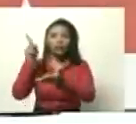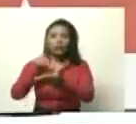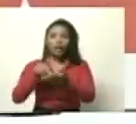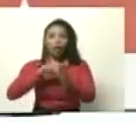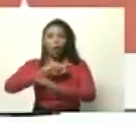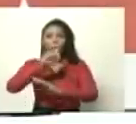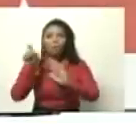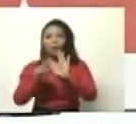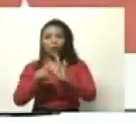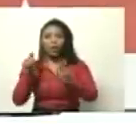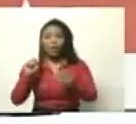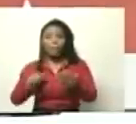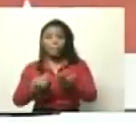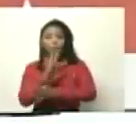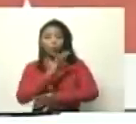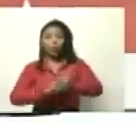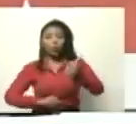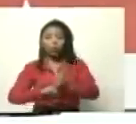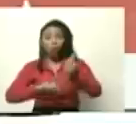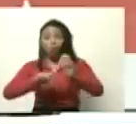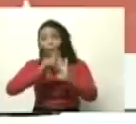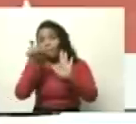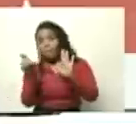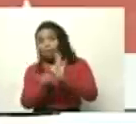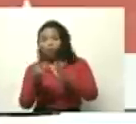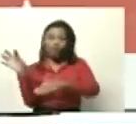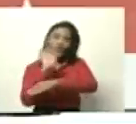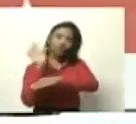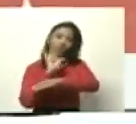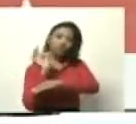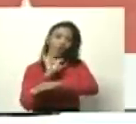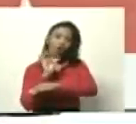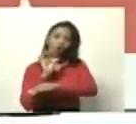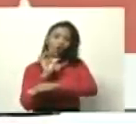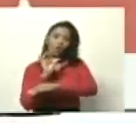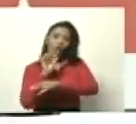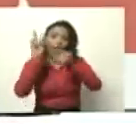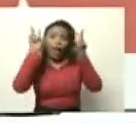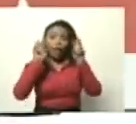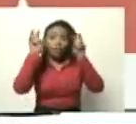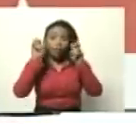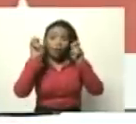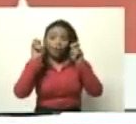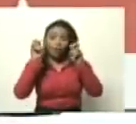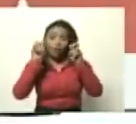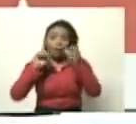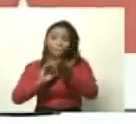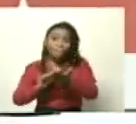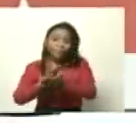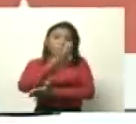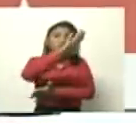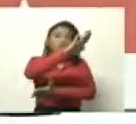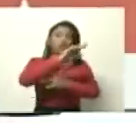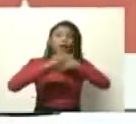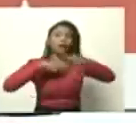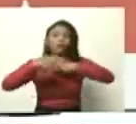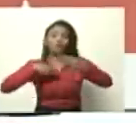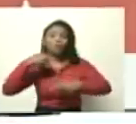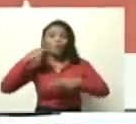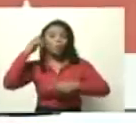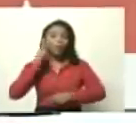despegue está en pleno funcionamiento, el despegue, el nuevo despegue de la Revolución Bolivariana, la nueva